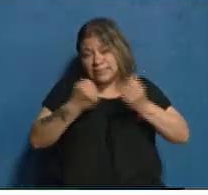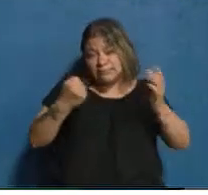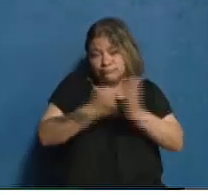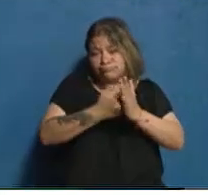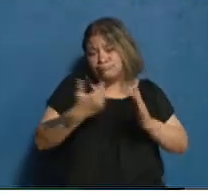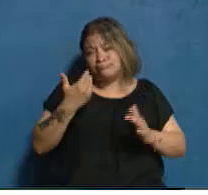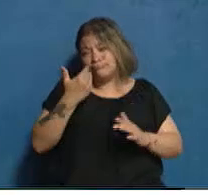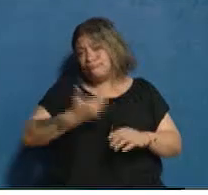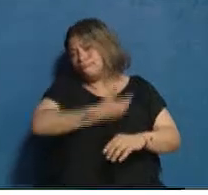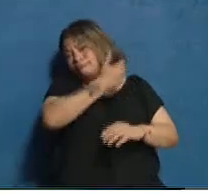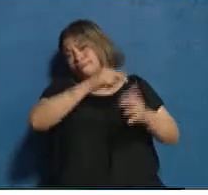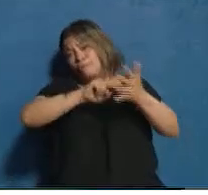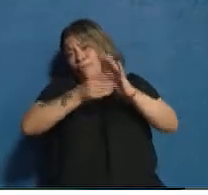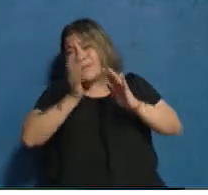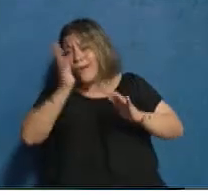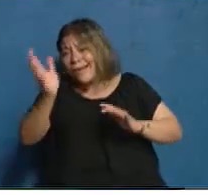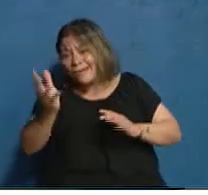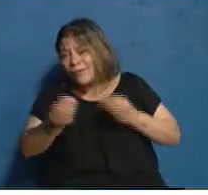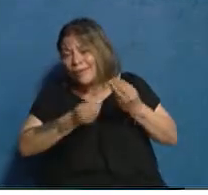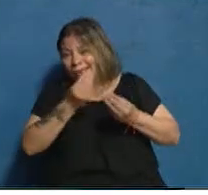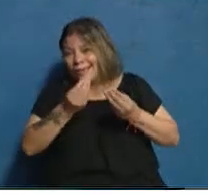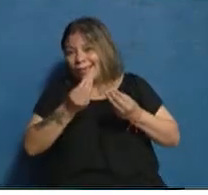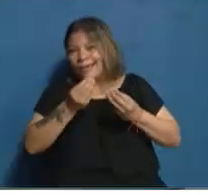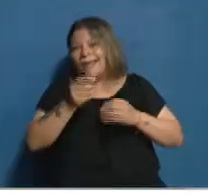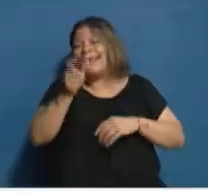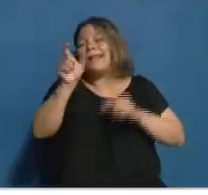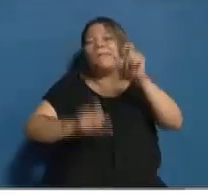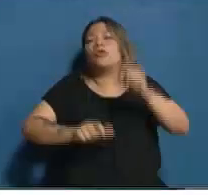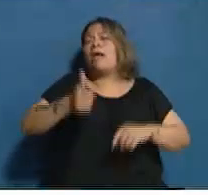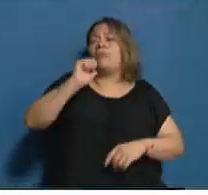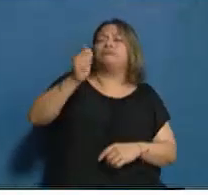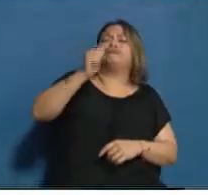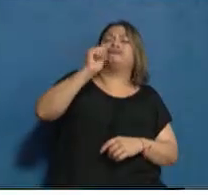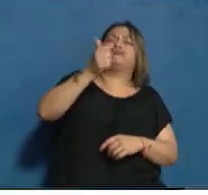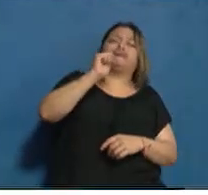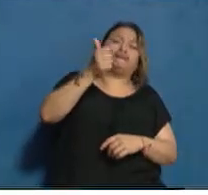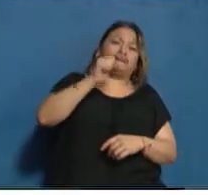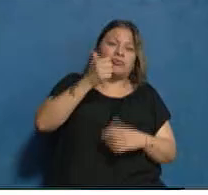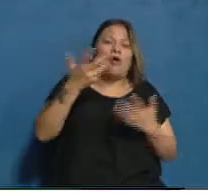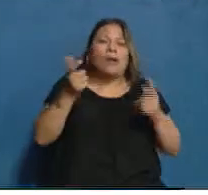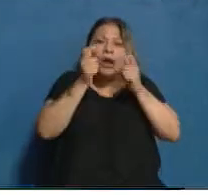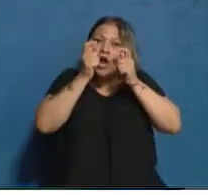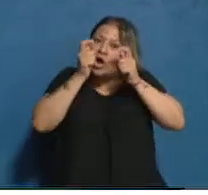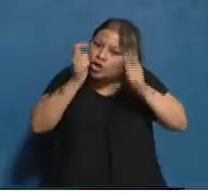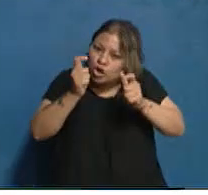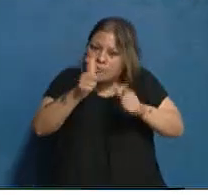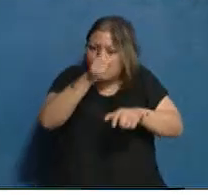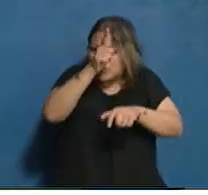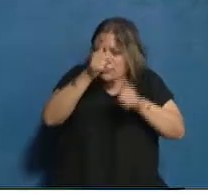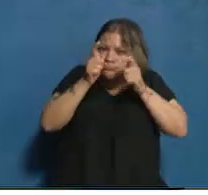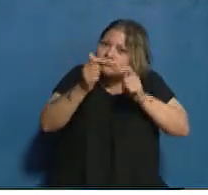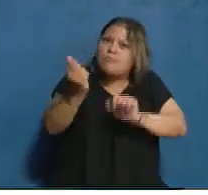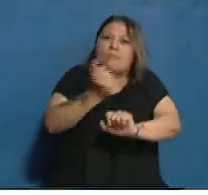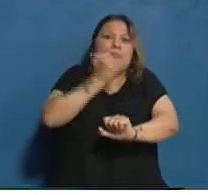problemas más graves están con quienes han consumido bastante alcohol. Por supuesto que los controles son muy importantes. Es